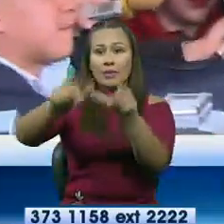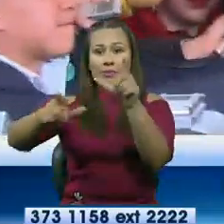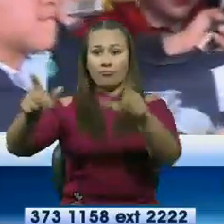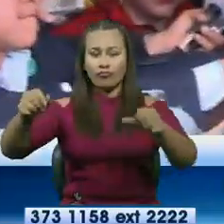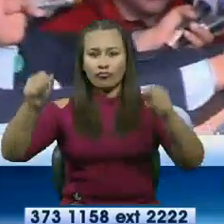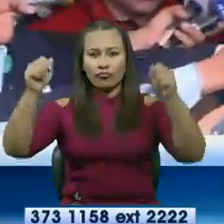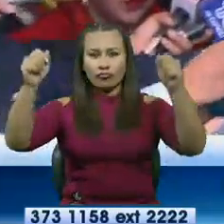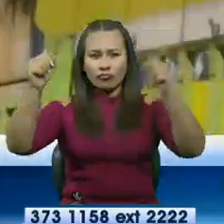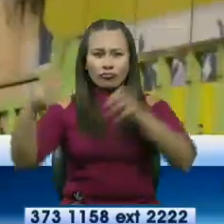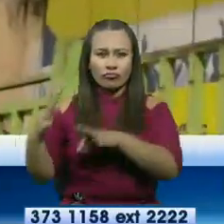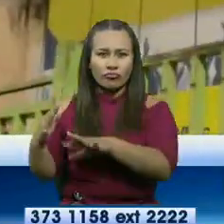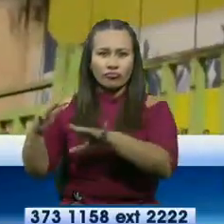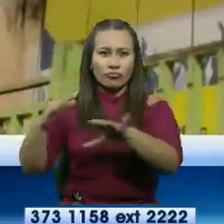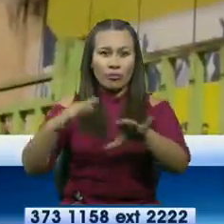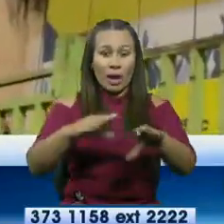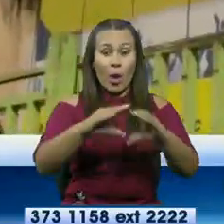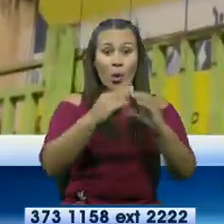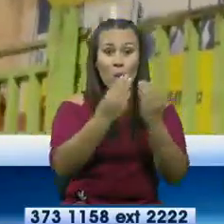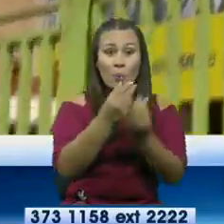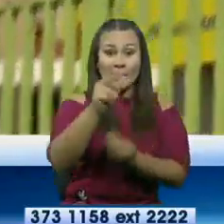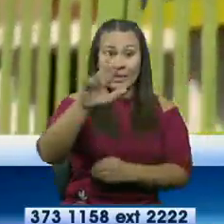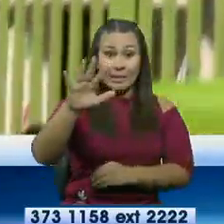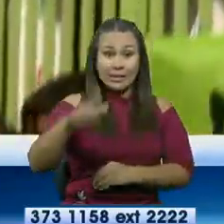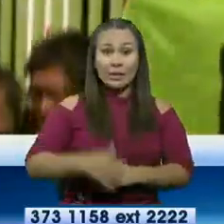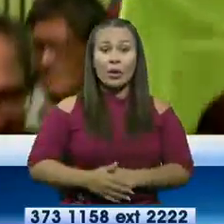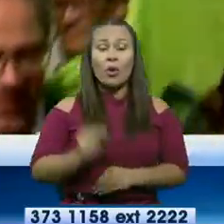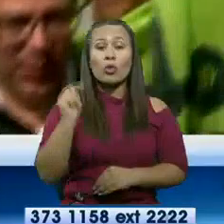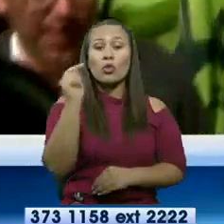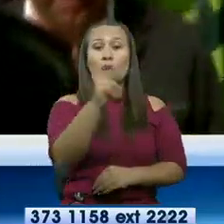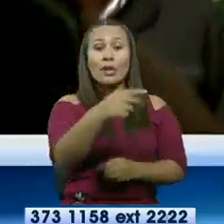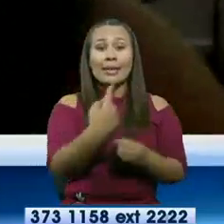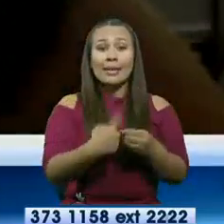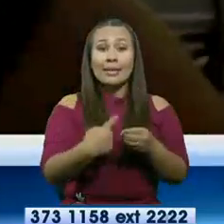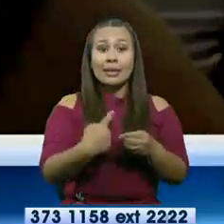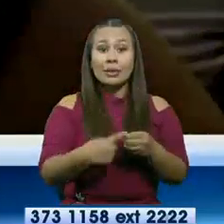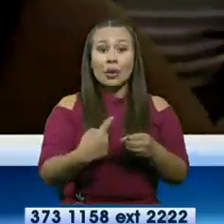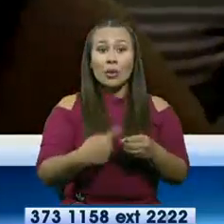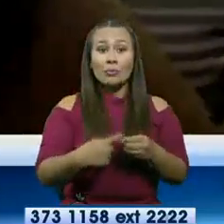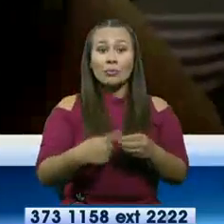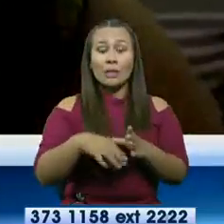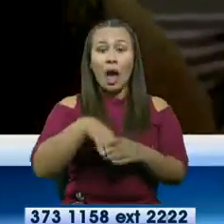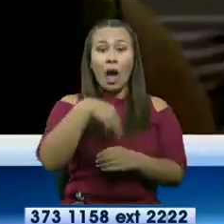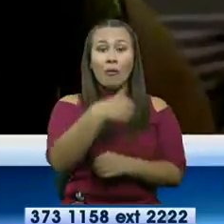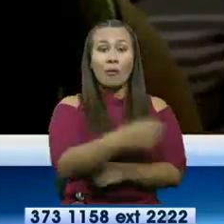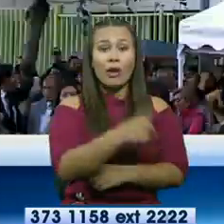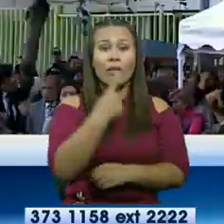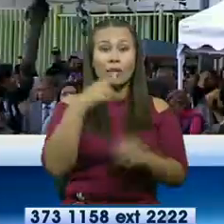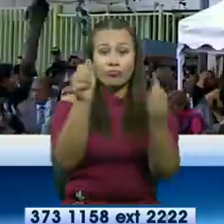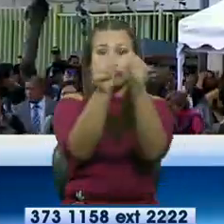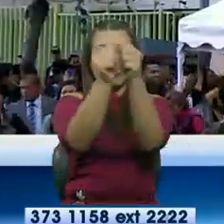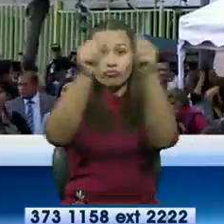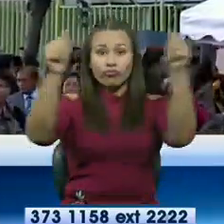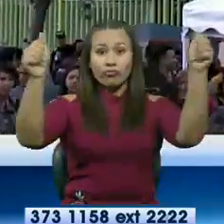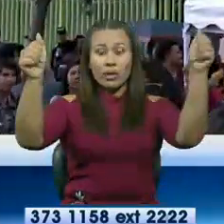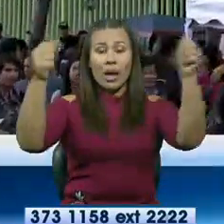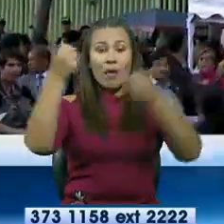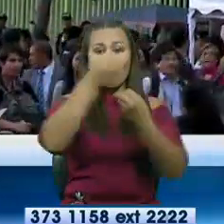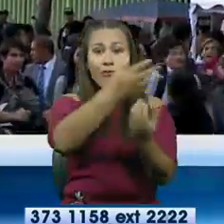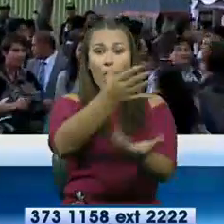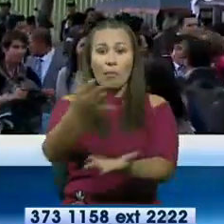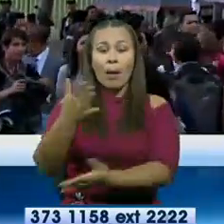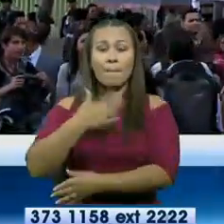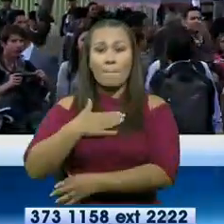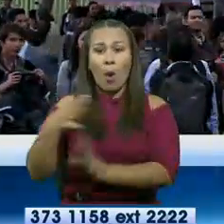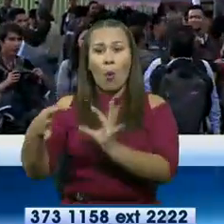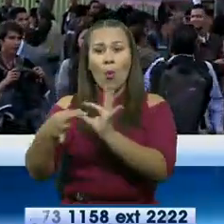simpatizantes, llegaron hasta la sede del partido político en el norte de la capital. Desde los exteriores y bajo una carpa, anunciaron que se